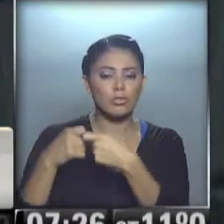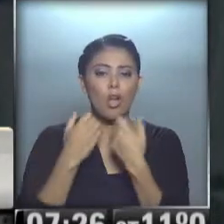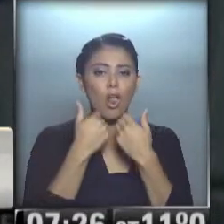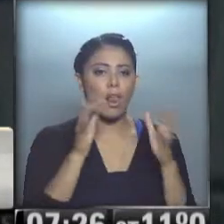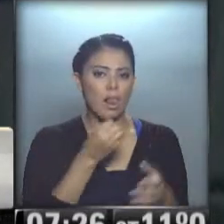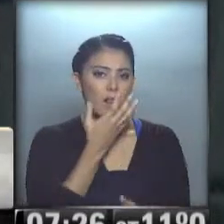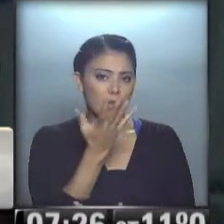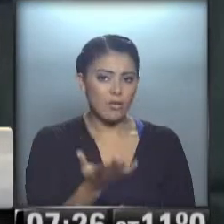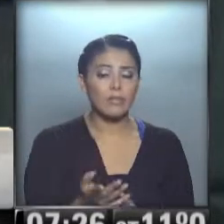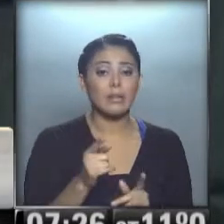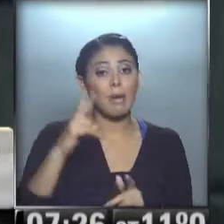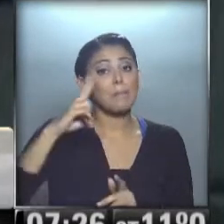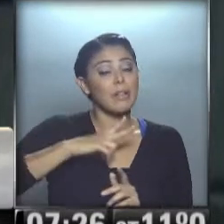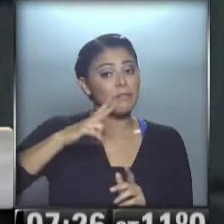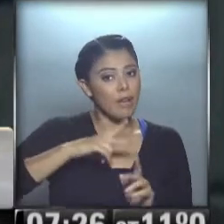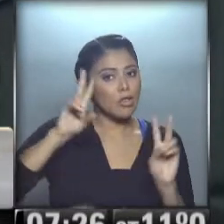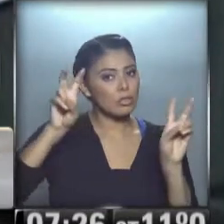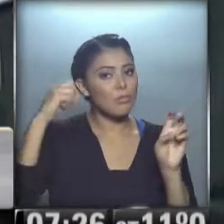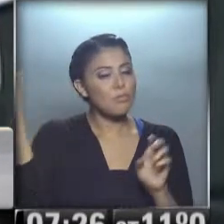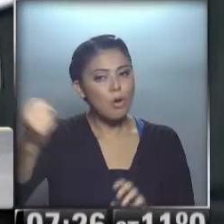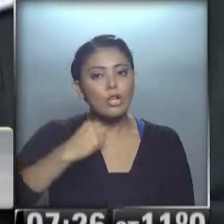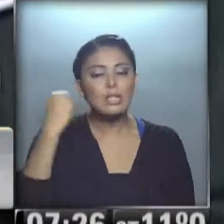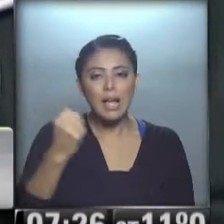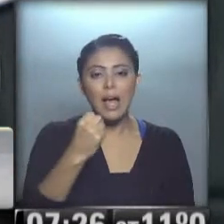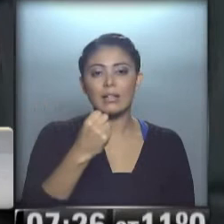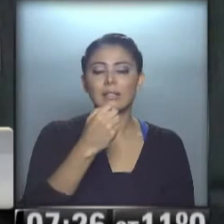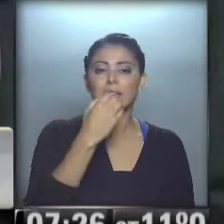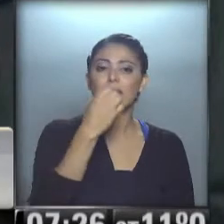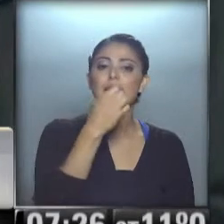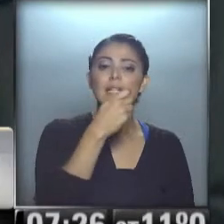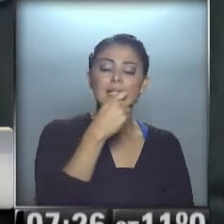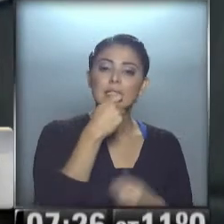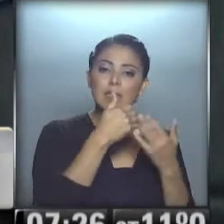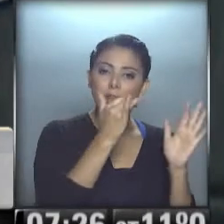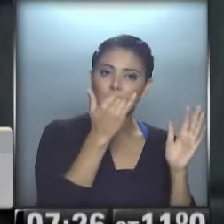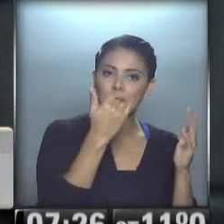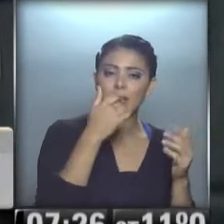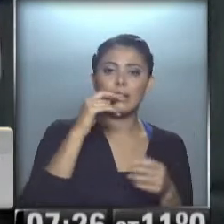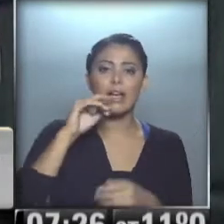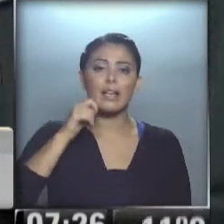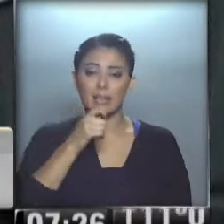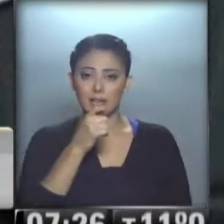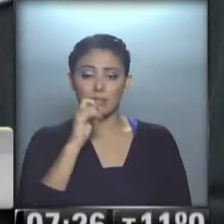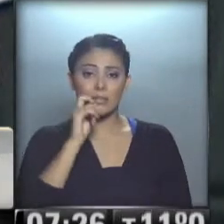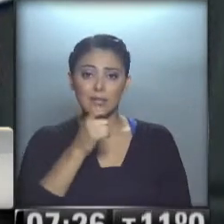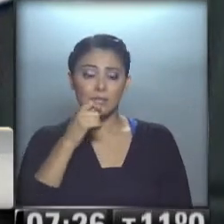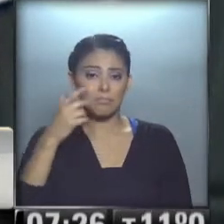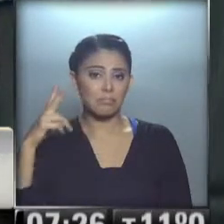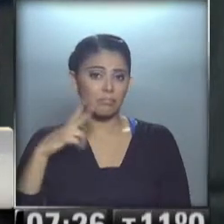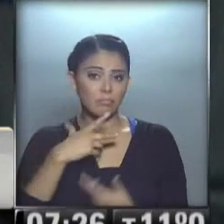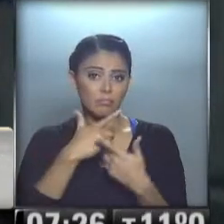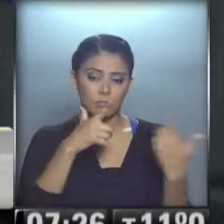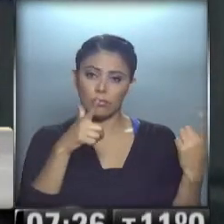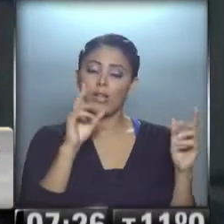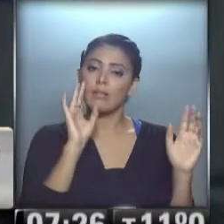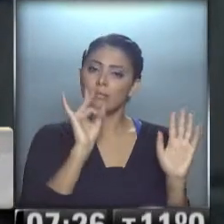la privacidad, es un tema muy importante, no hay libertad sin privacidad, esa es una de las definiciones importantes que se